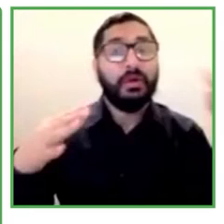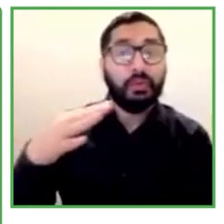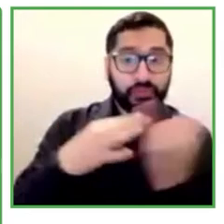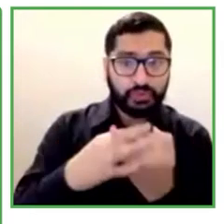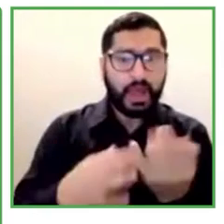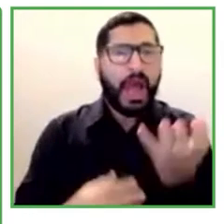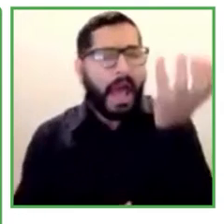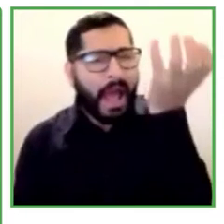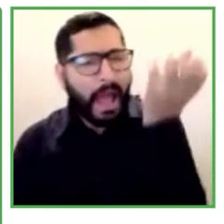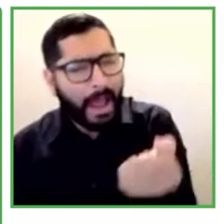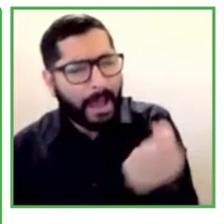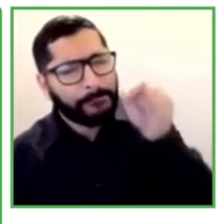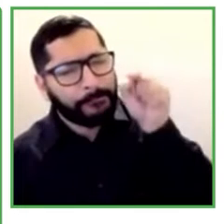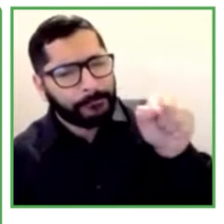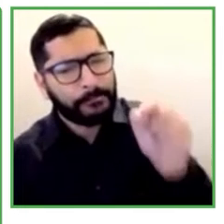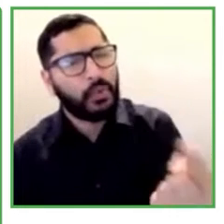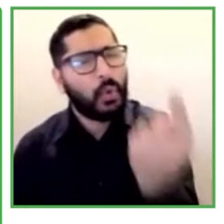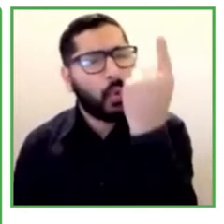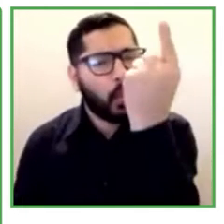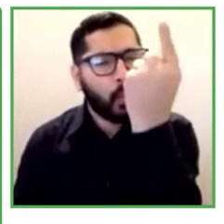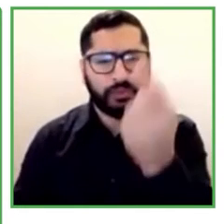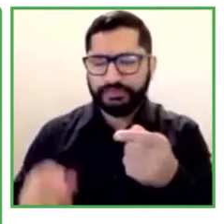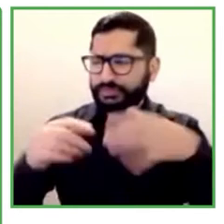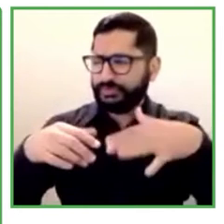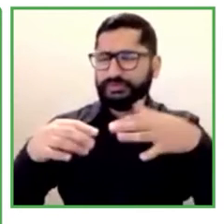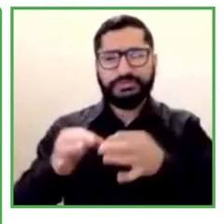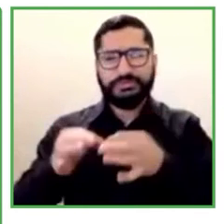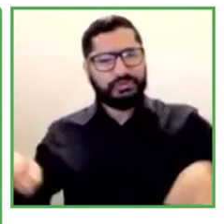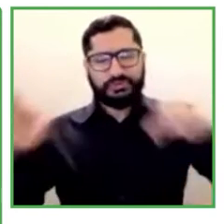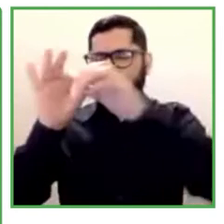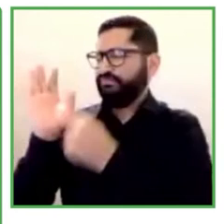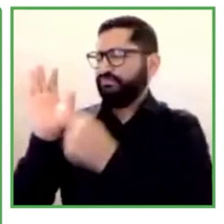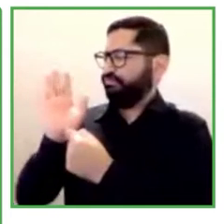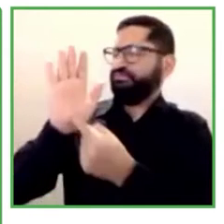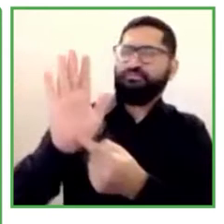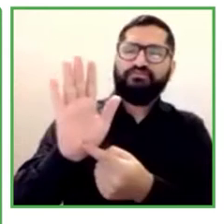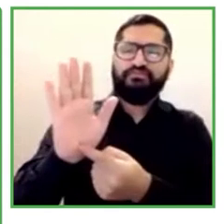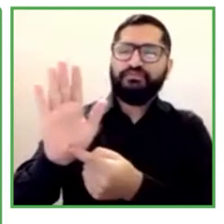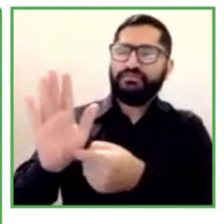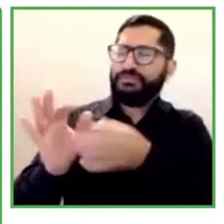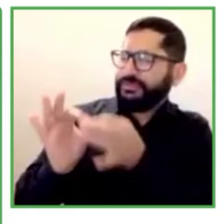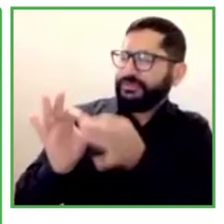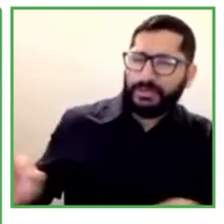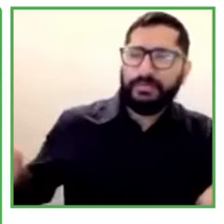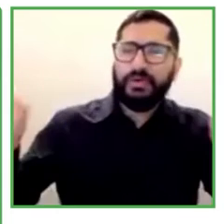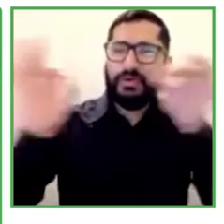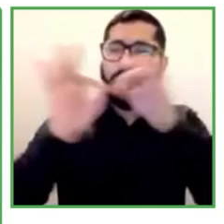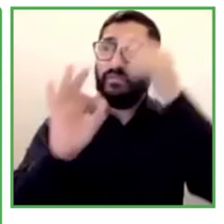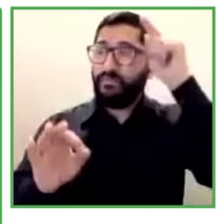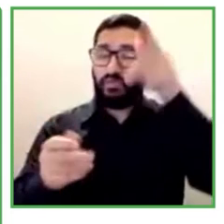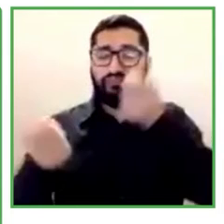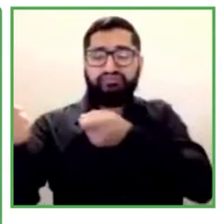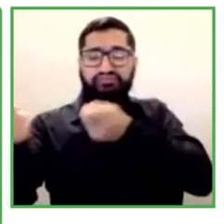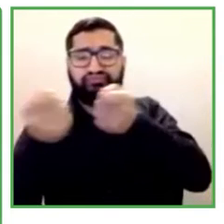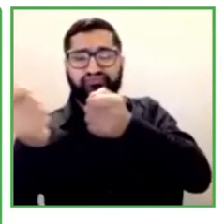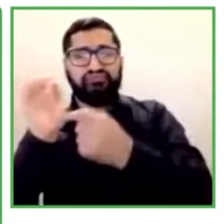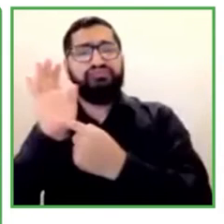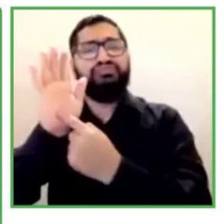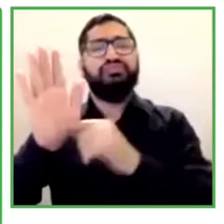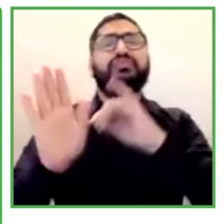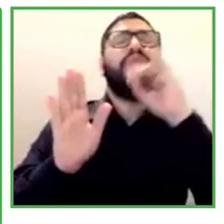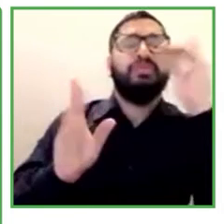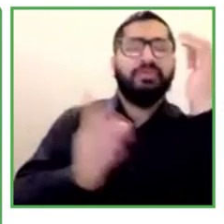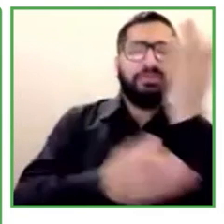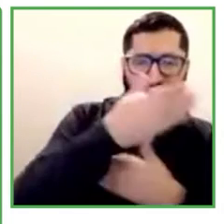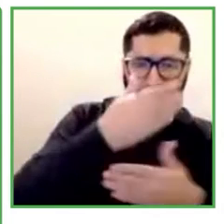una representación significativa para el crecimiento económico, porque la inclusión aumenta la productividad, la creatividad y la